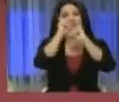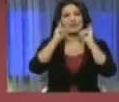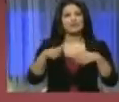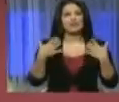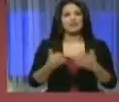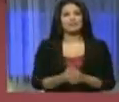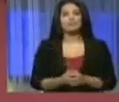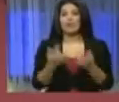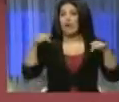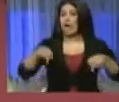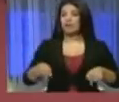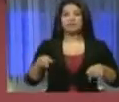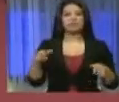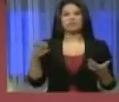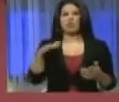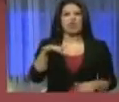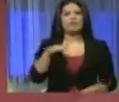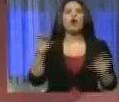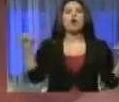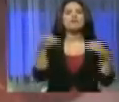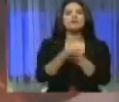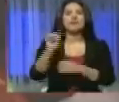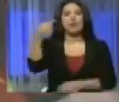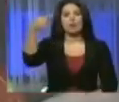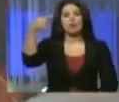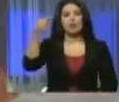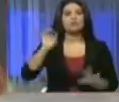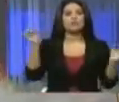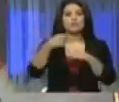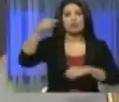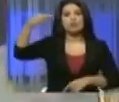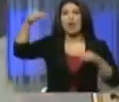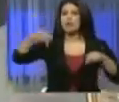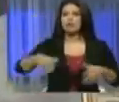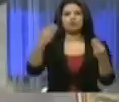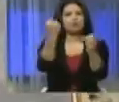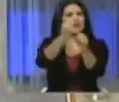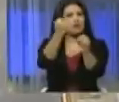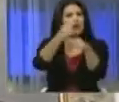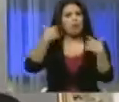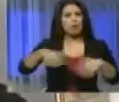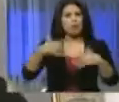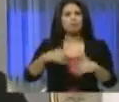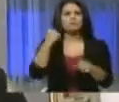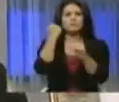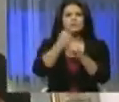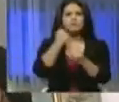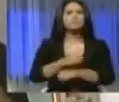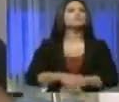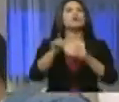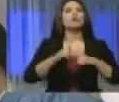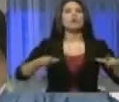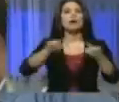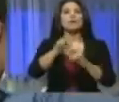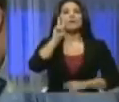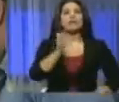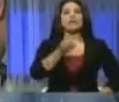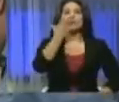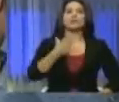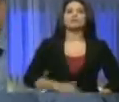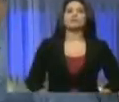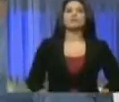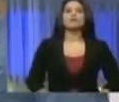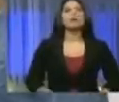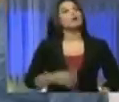Estamos aquí en el despacho 1, despacho de tanto trabajo, ¿no?, Palacio de Miraflores. Estamos